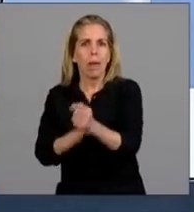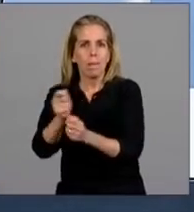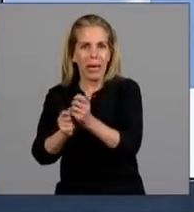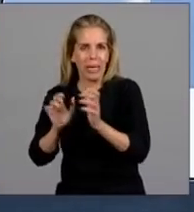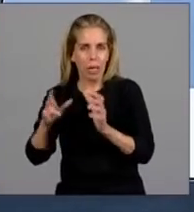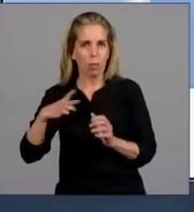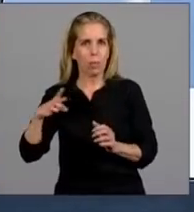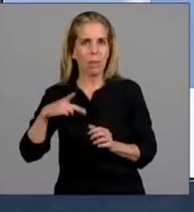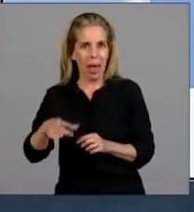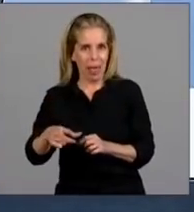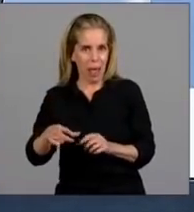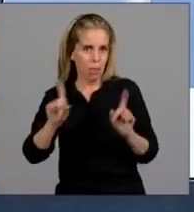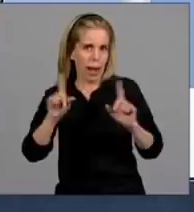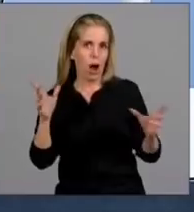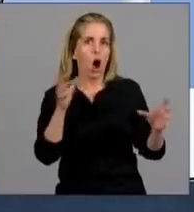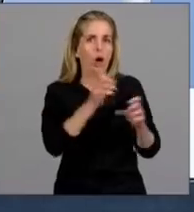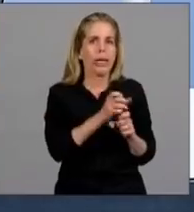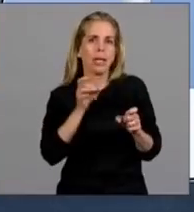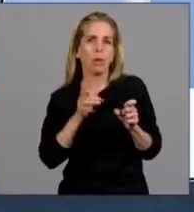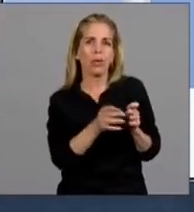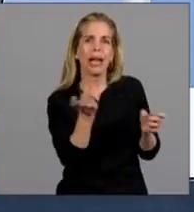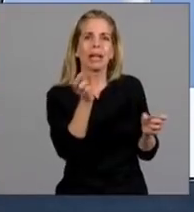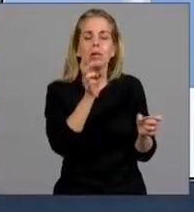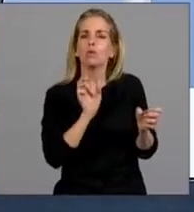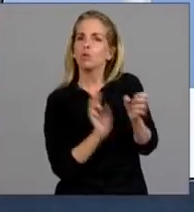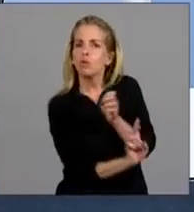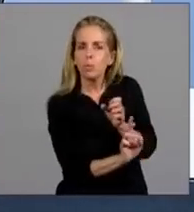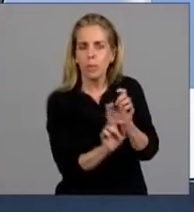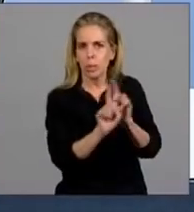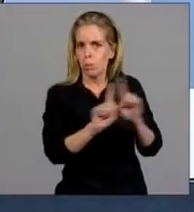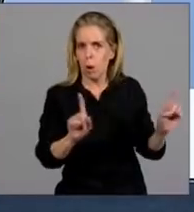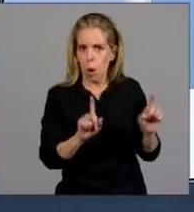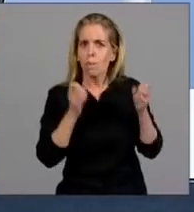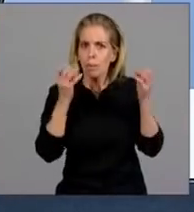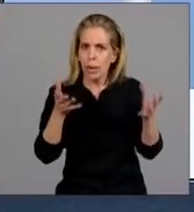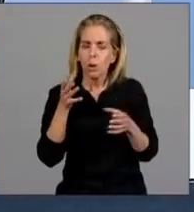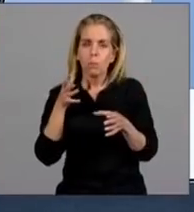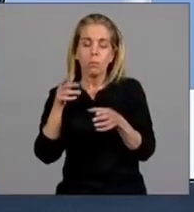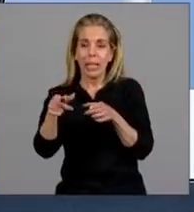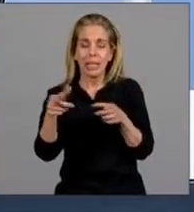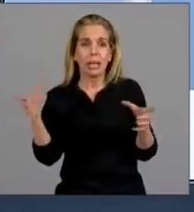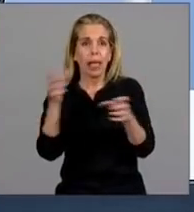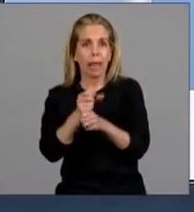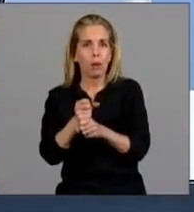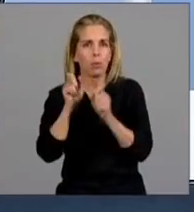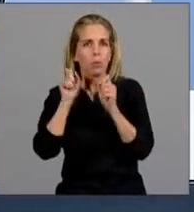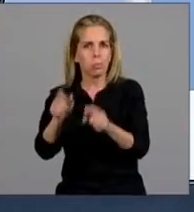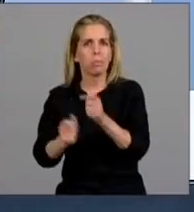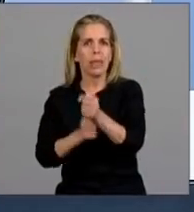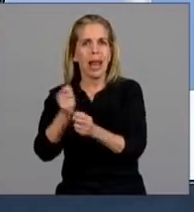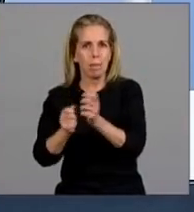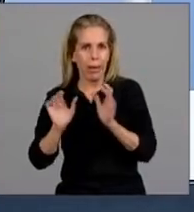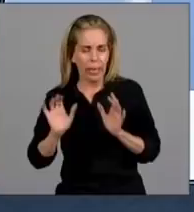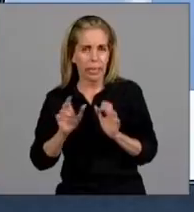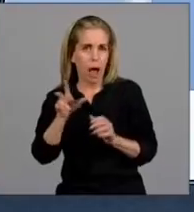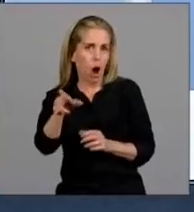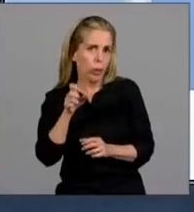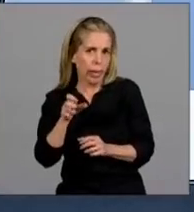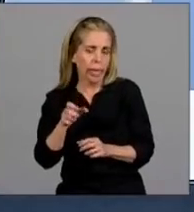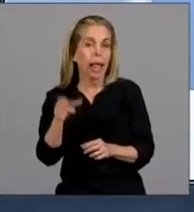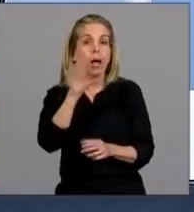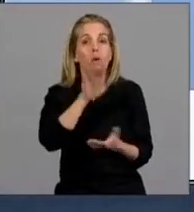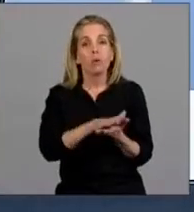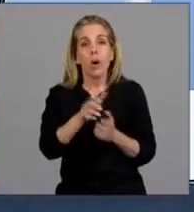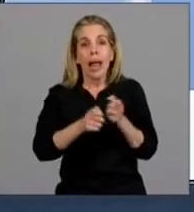público. A veces los protocolos tremendamente rigurosos. En lo que respecta al comercio,